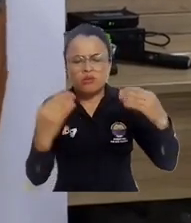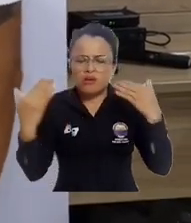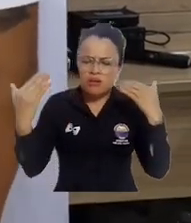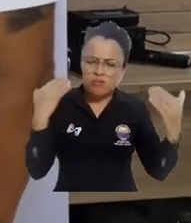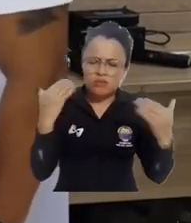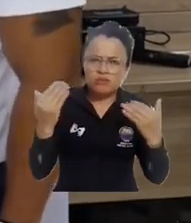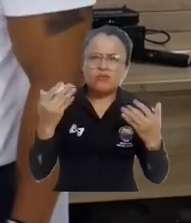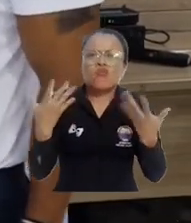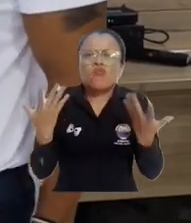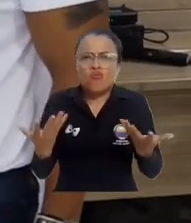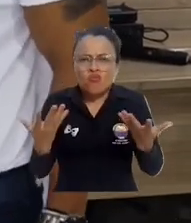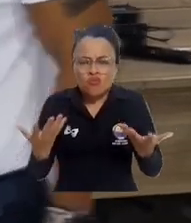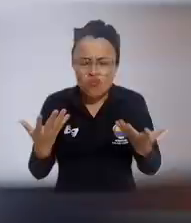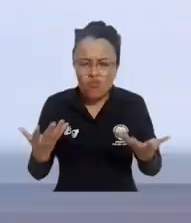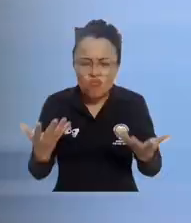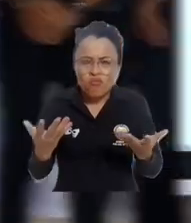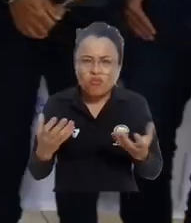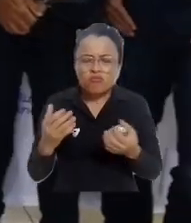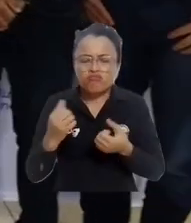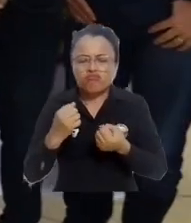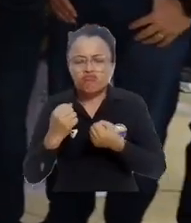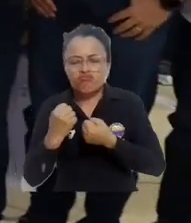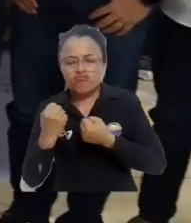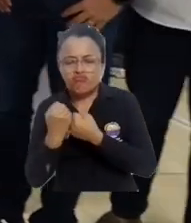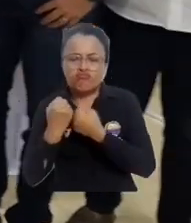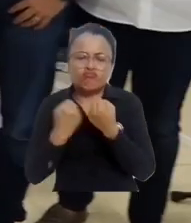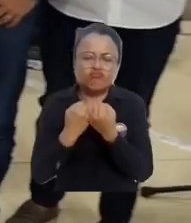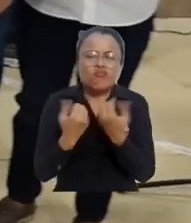llevarlo a nuestras zonas de la mano con ustedes